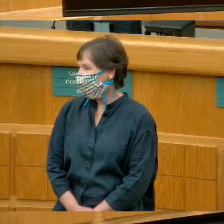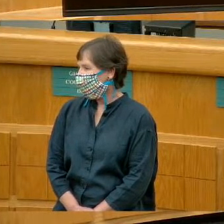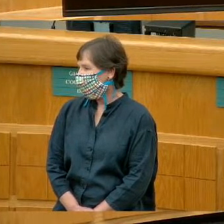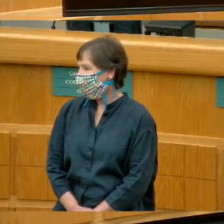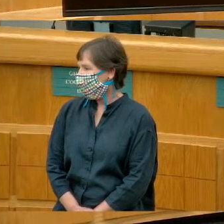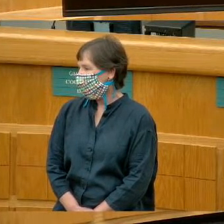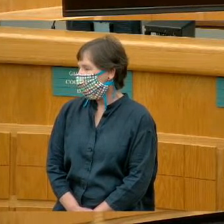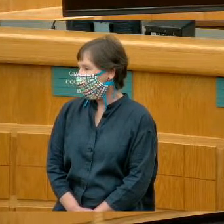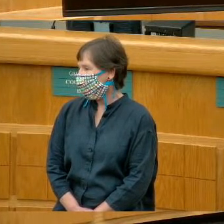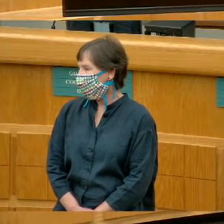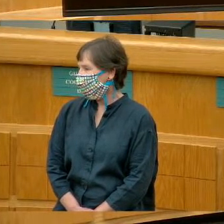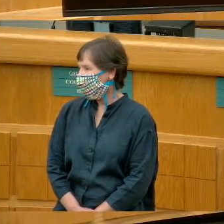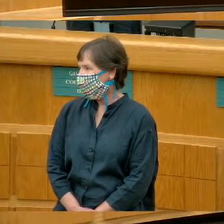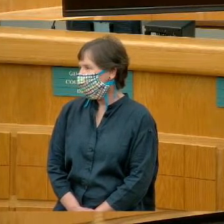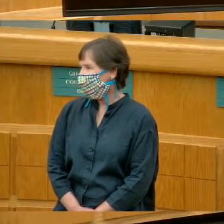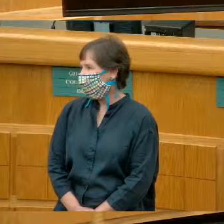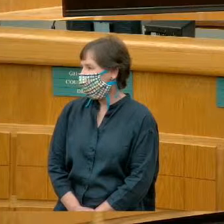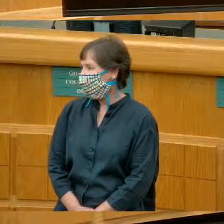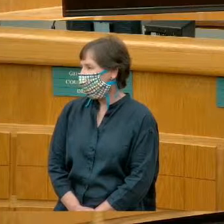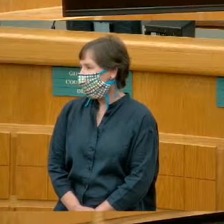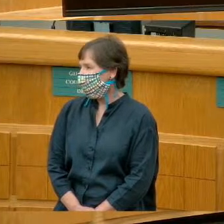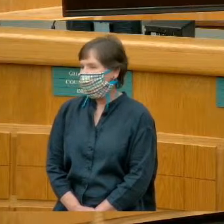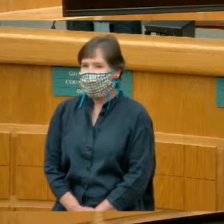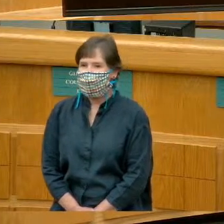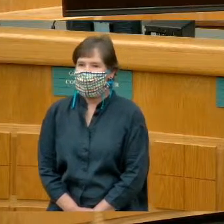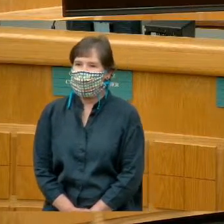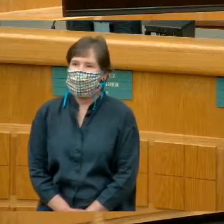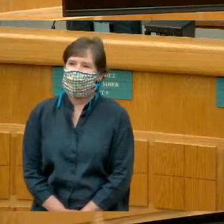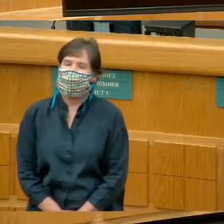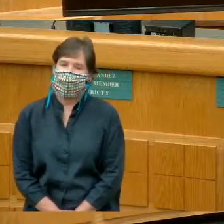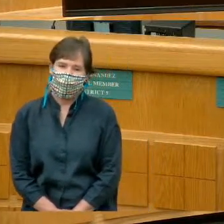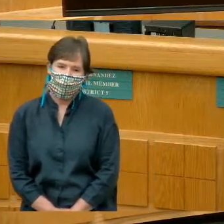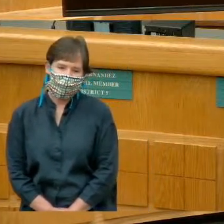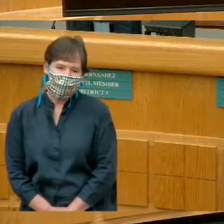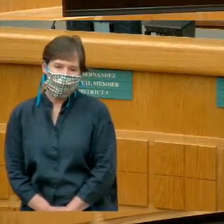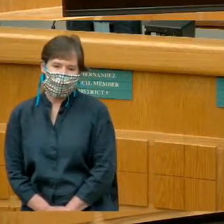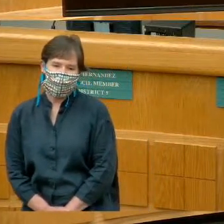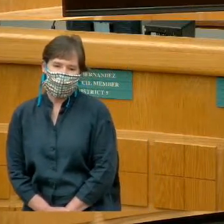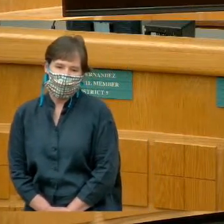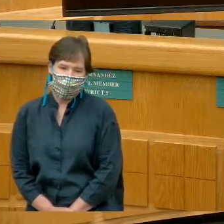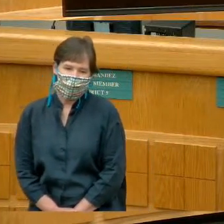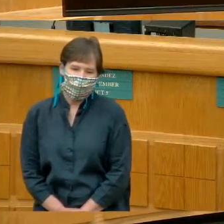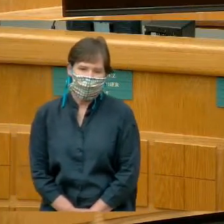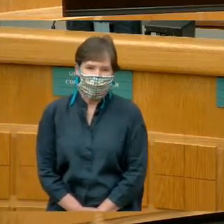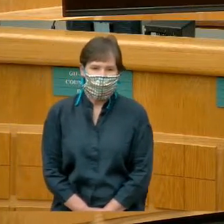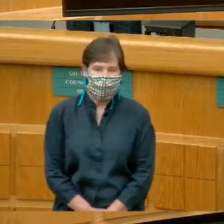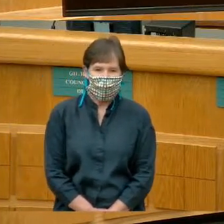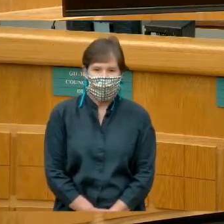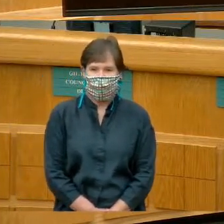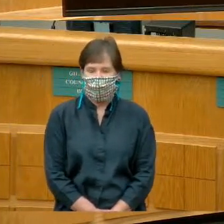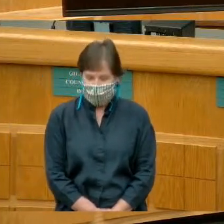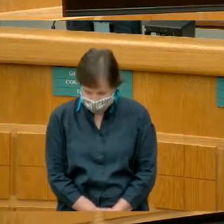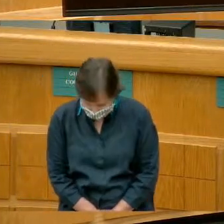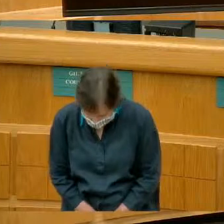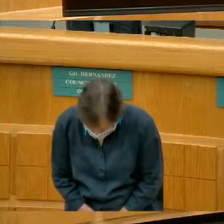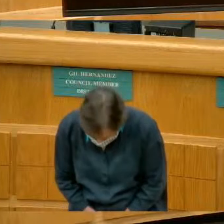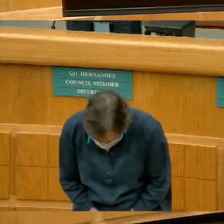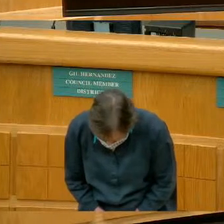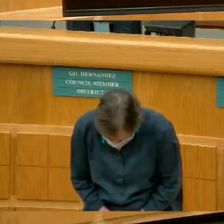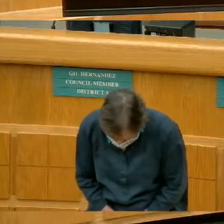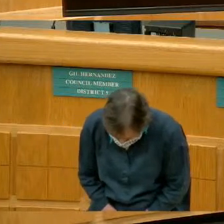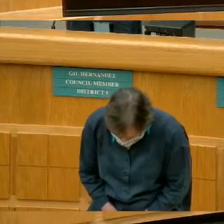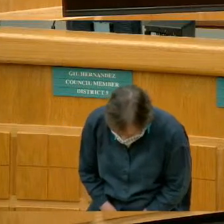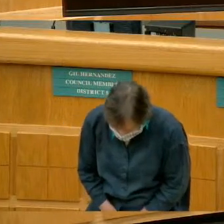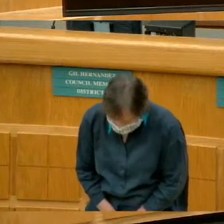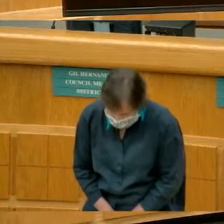positivo confirmado, debe ponerse en cuarentena inmediatamente durante 14 días. Utilice un sistema de amigos si vive solo. Pídele a otra persona que